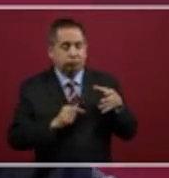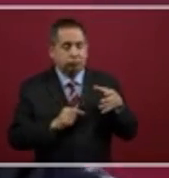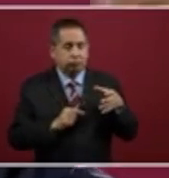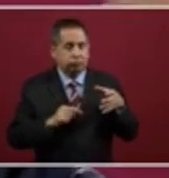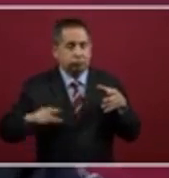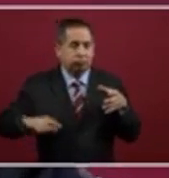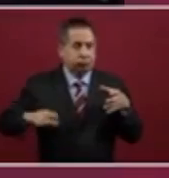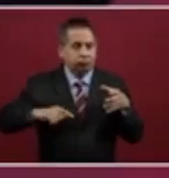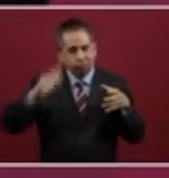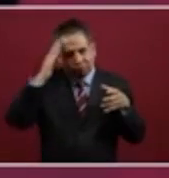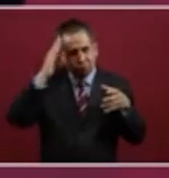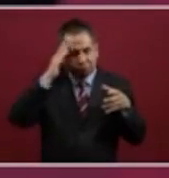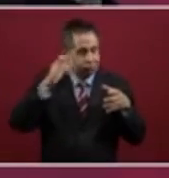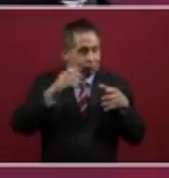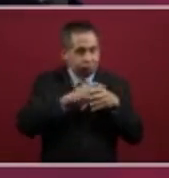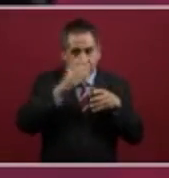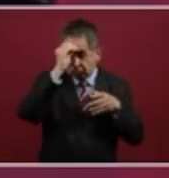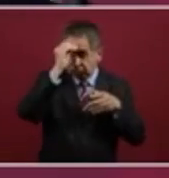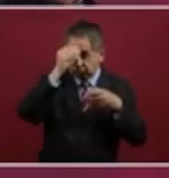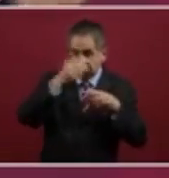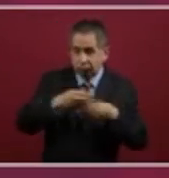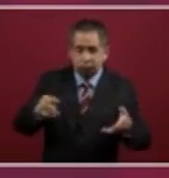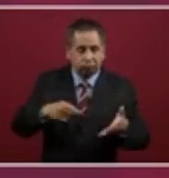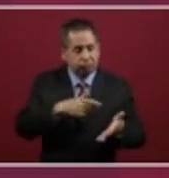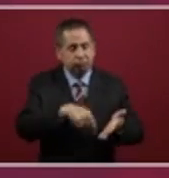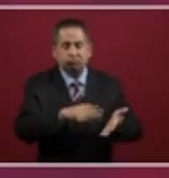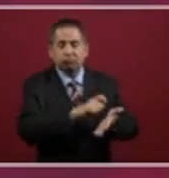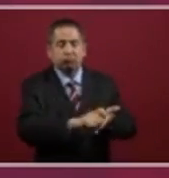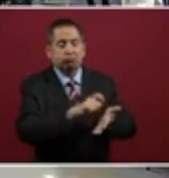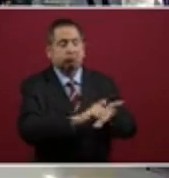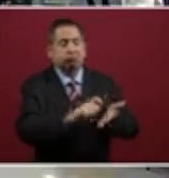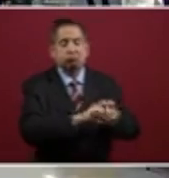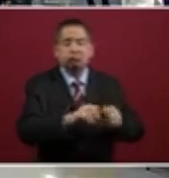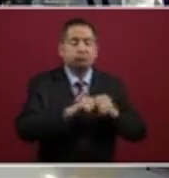eran los columnistas,